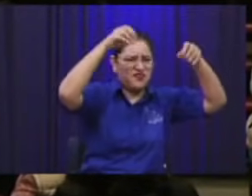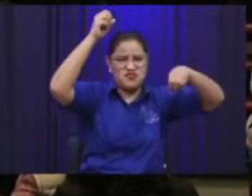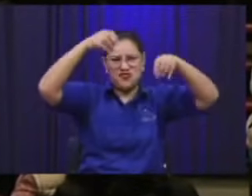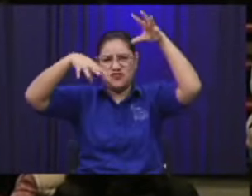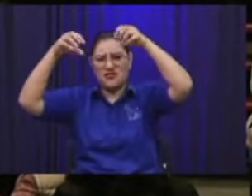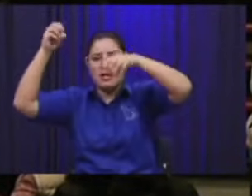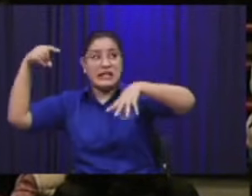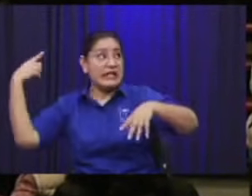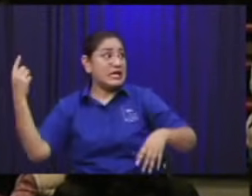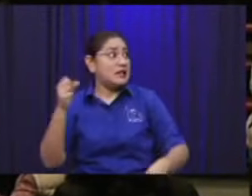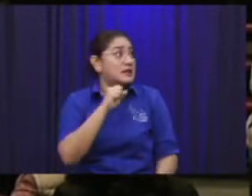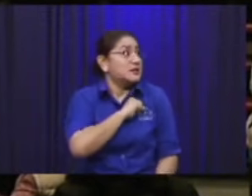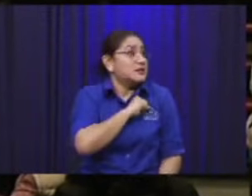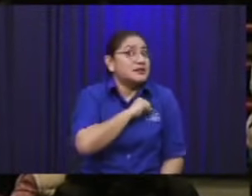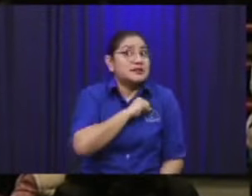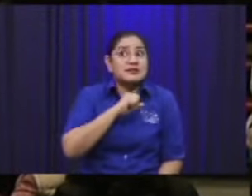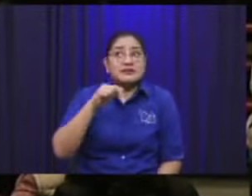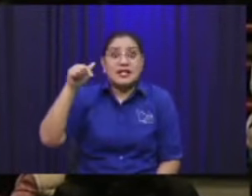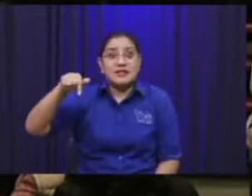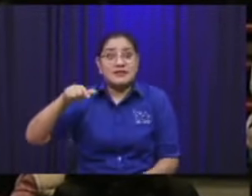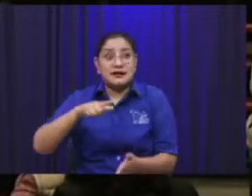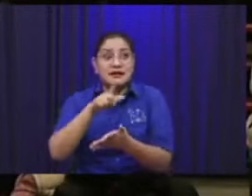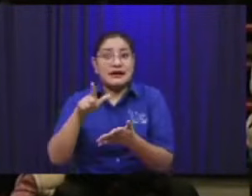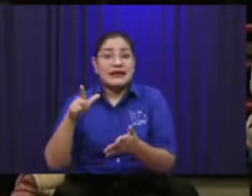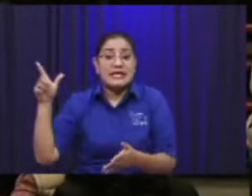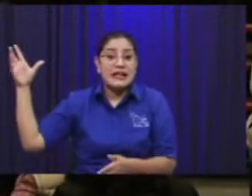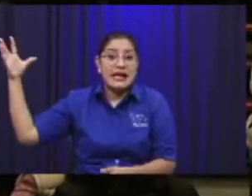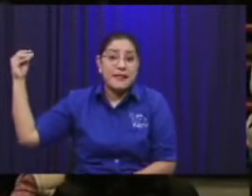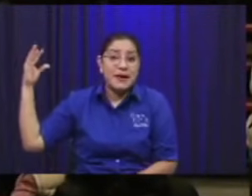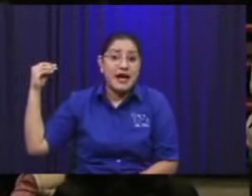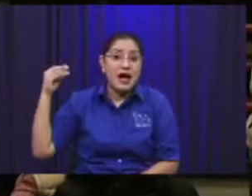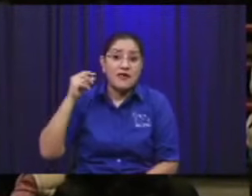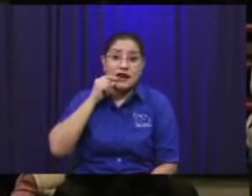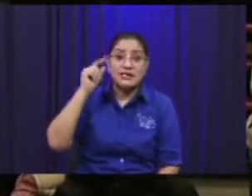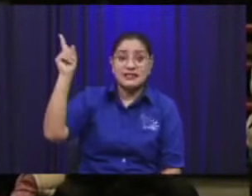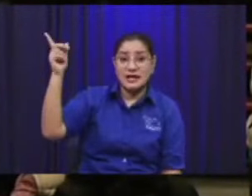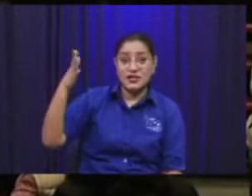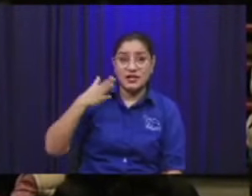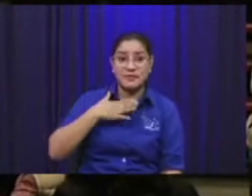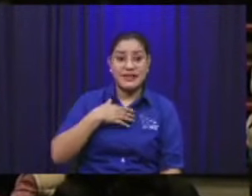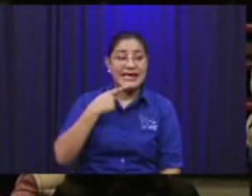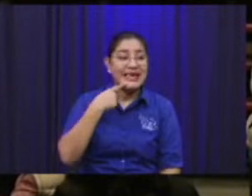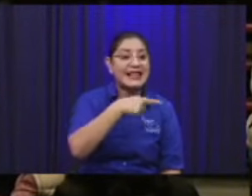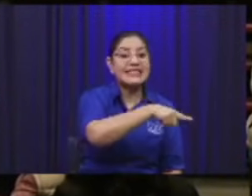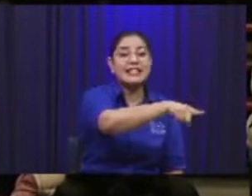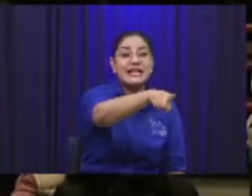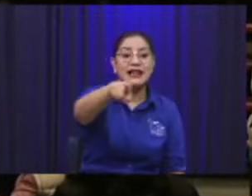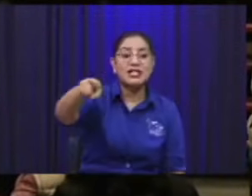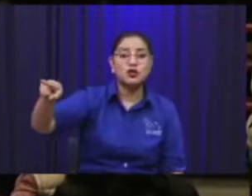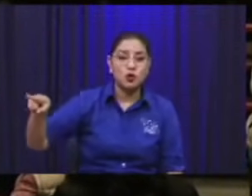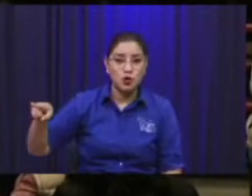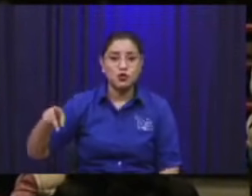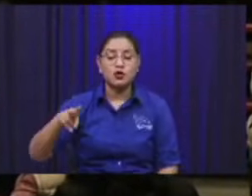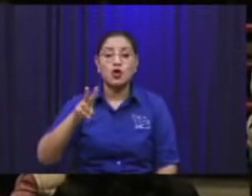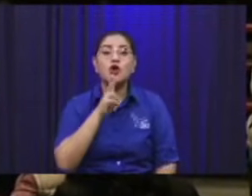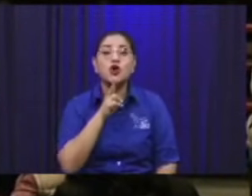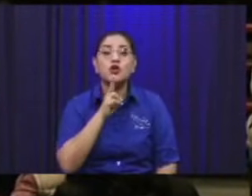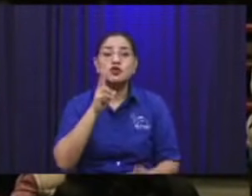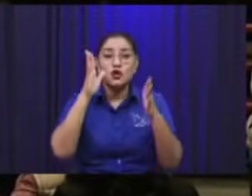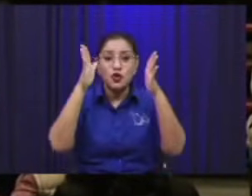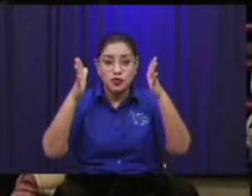asustados entonces señor me habló y me dijo dile a todos los hondureños